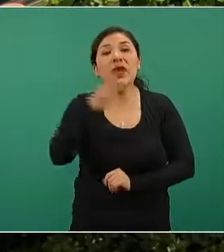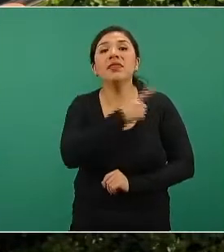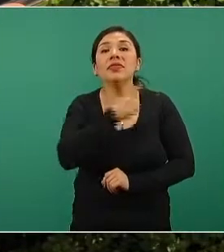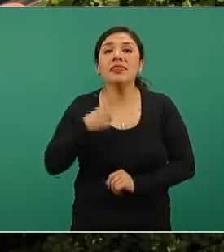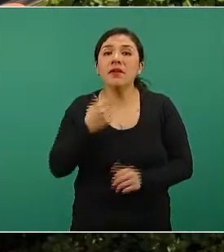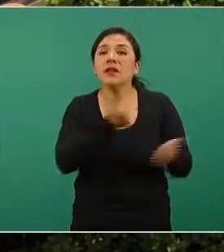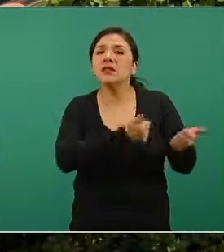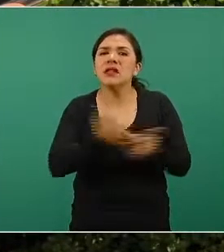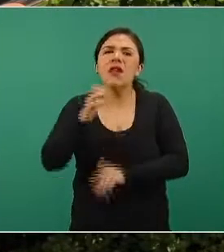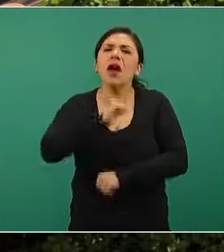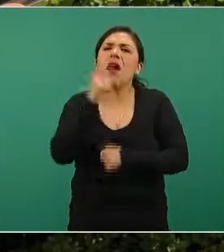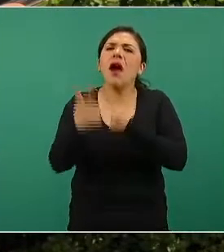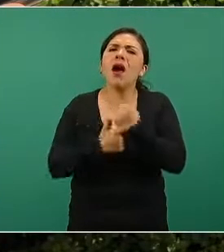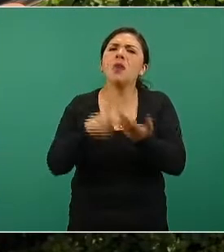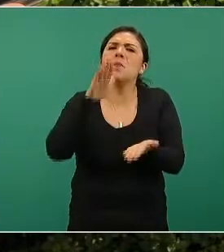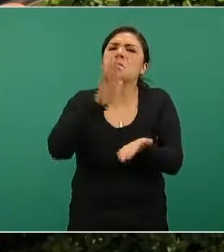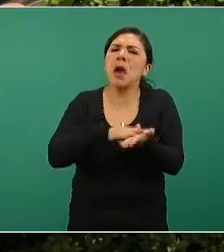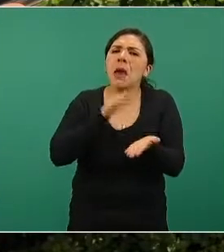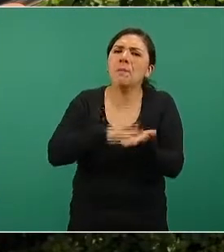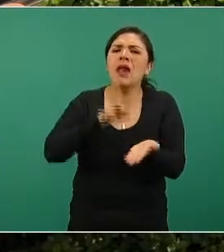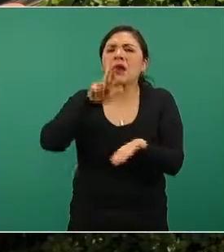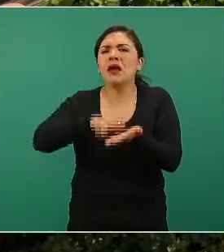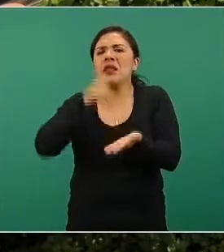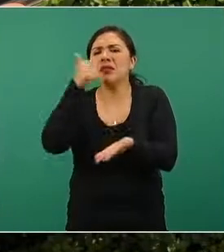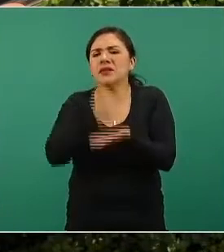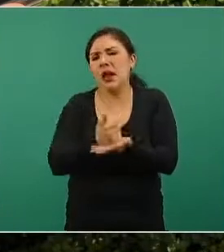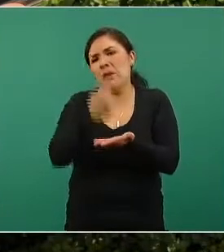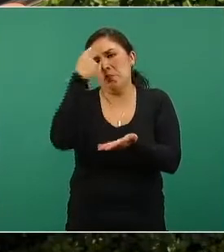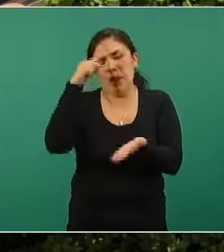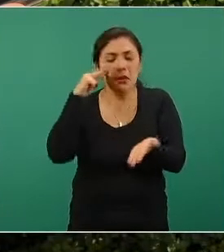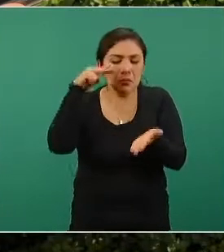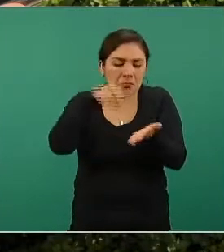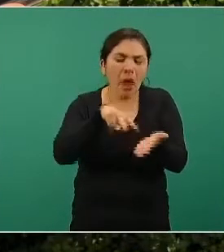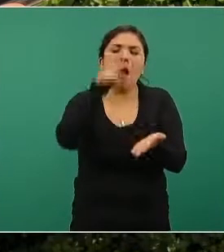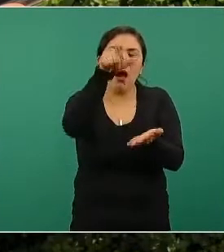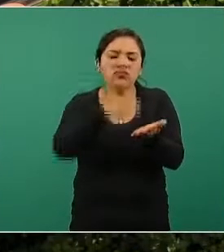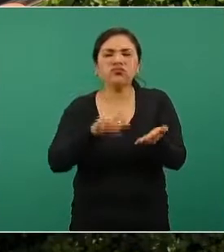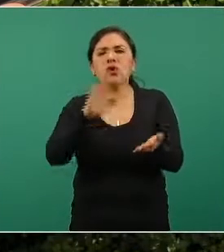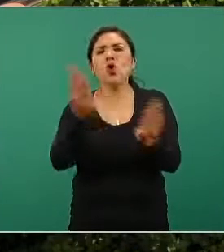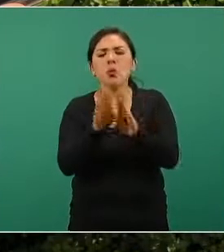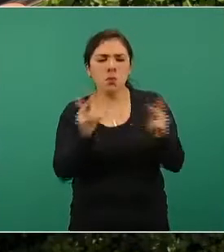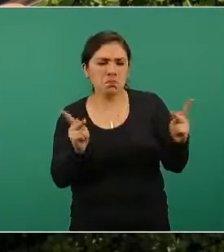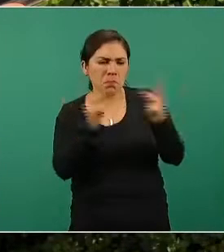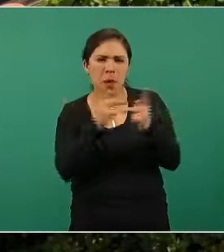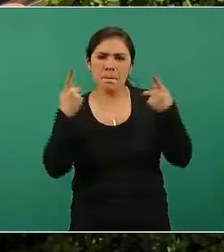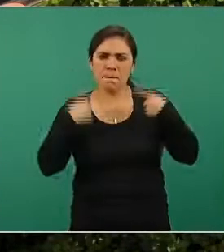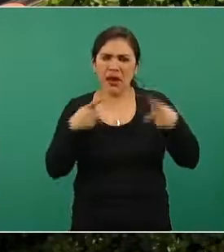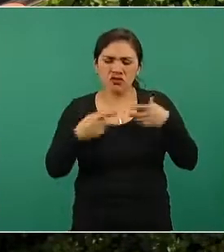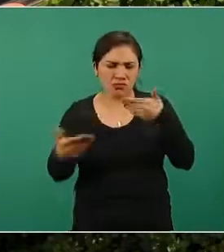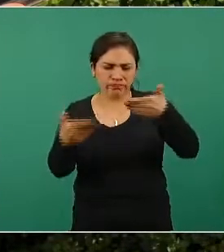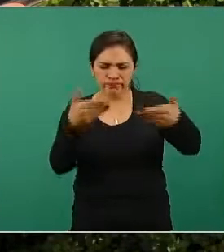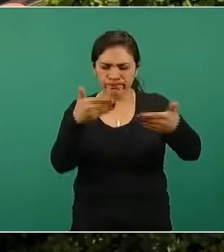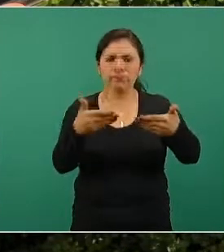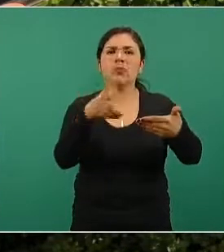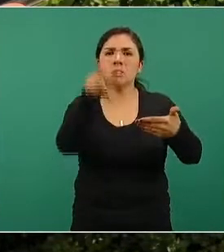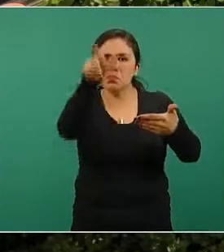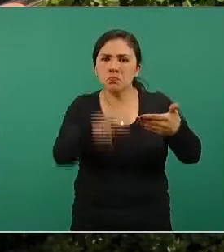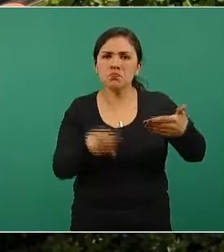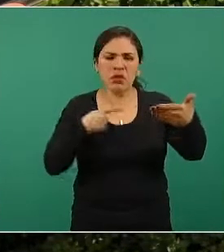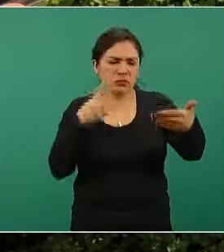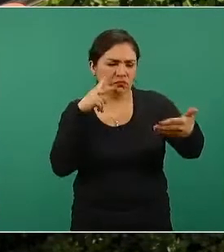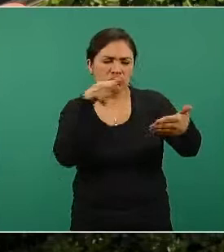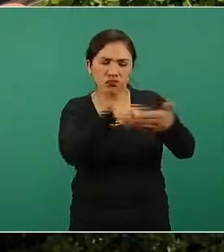siempre un documento en donde puedan generar su identificación personal, que tenga sus datos, sus